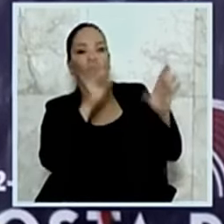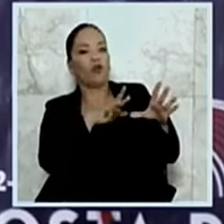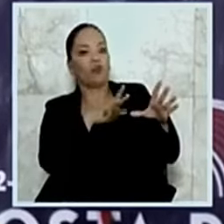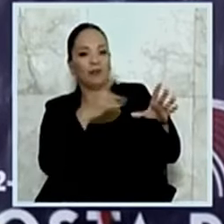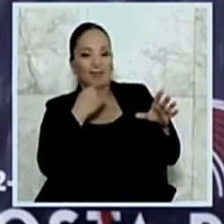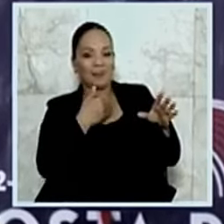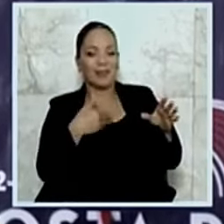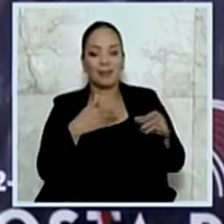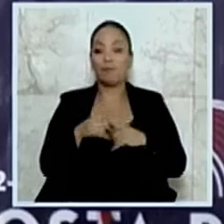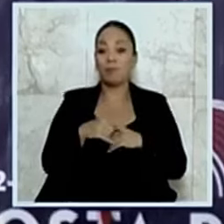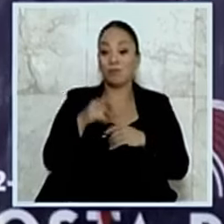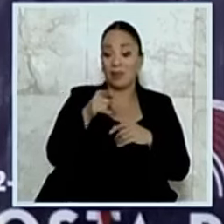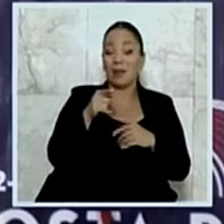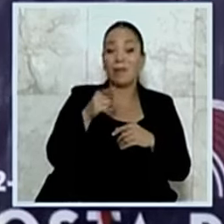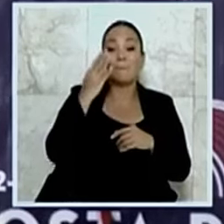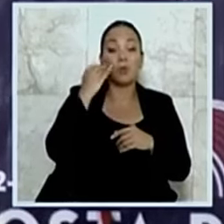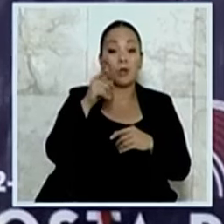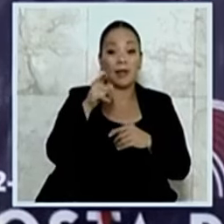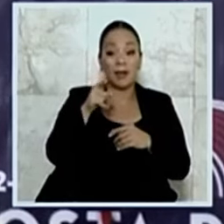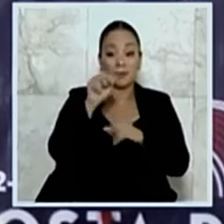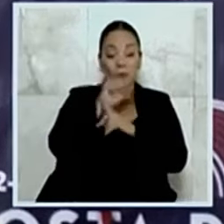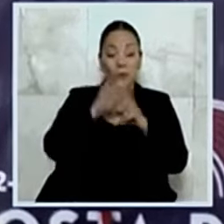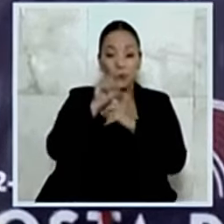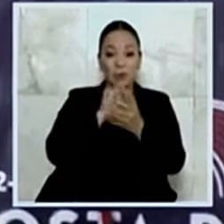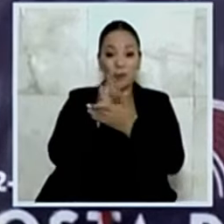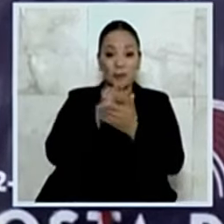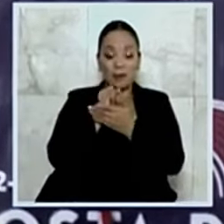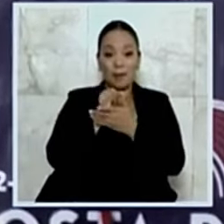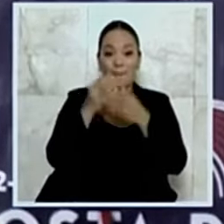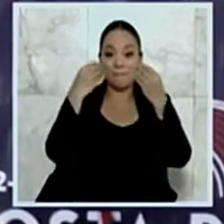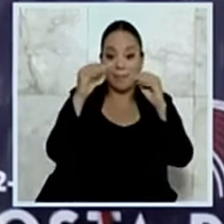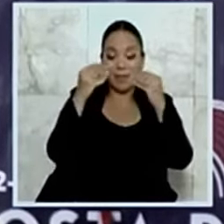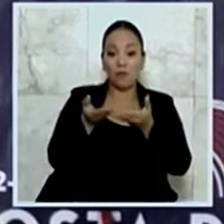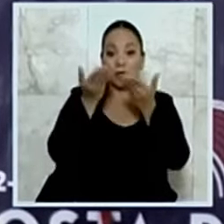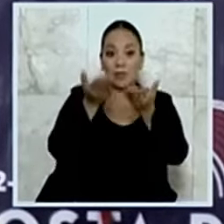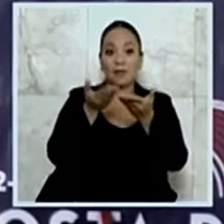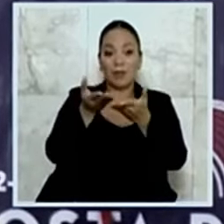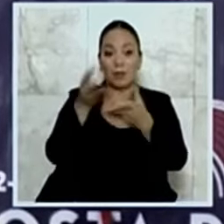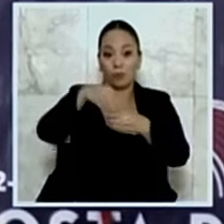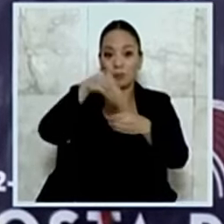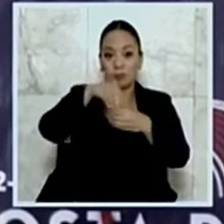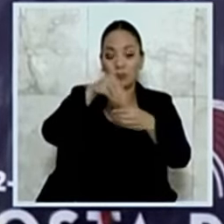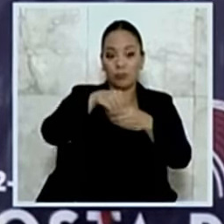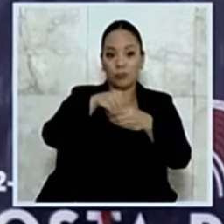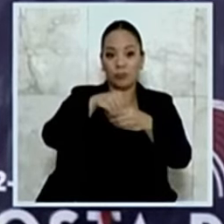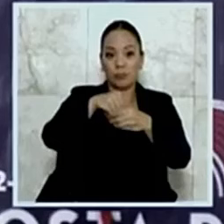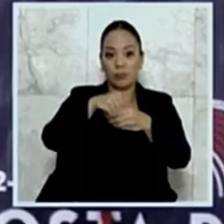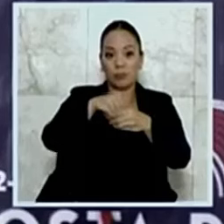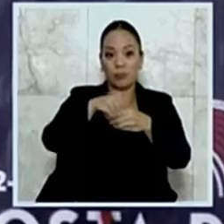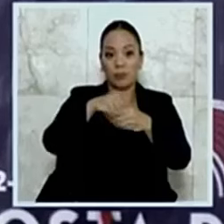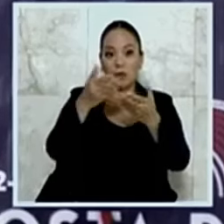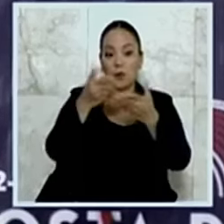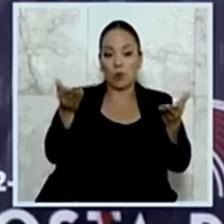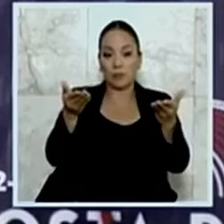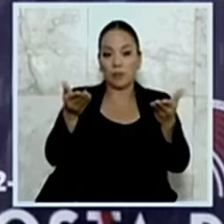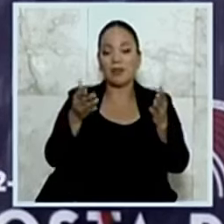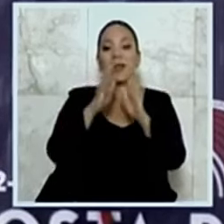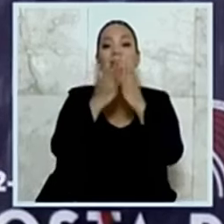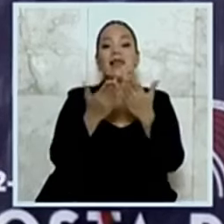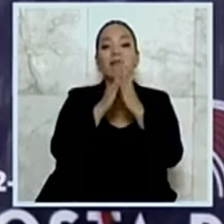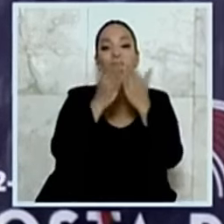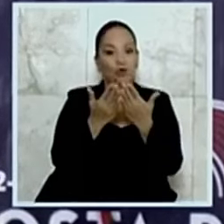del despacho tenía lo que ellos llaman un error. Un horror. Puesto que el delito que